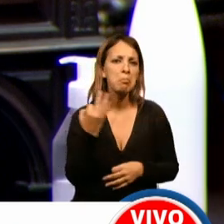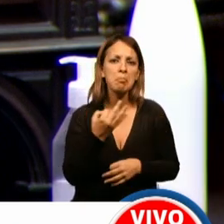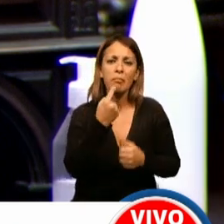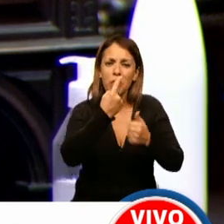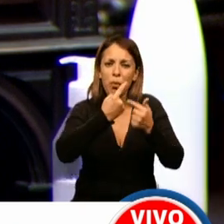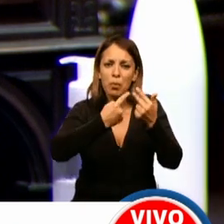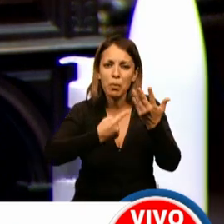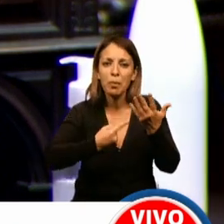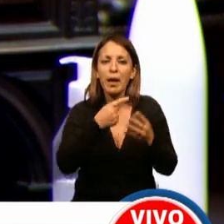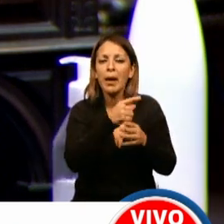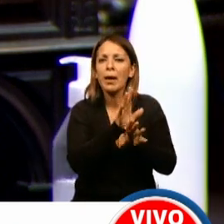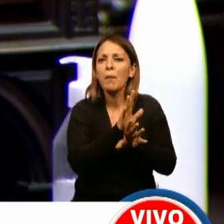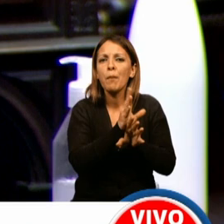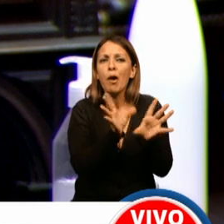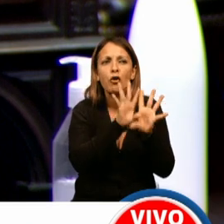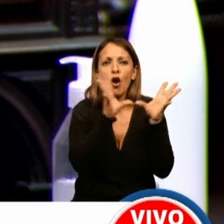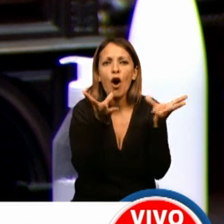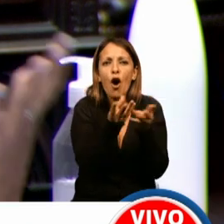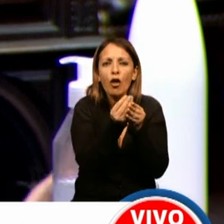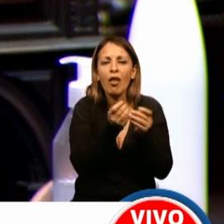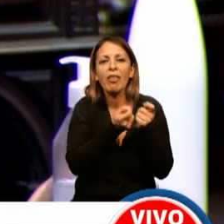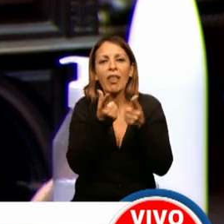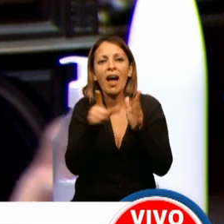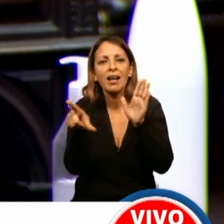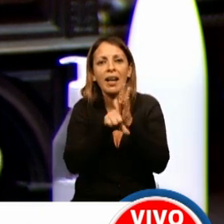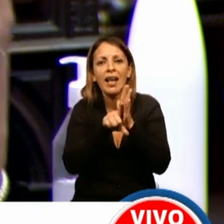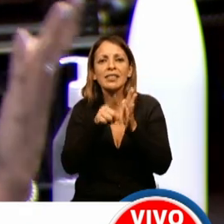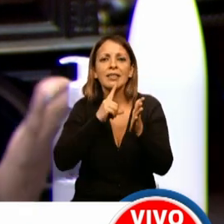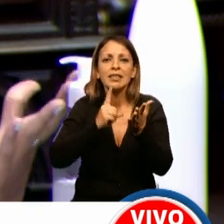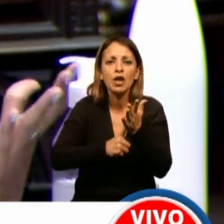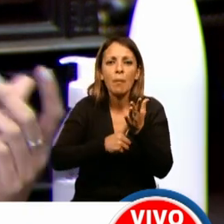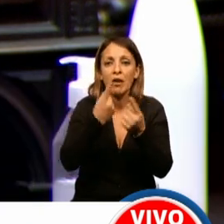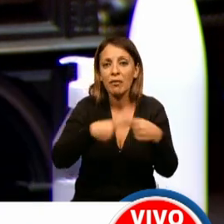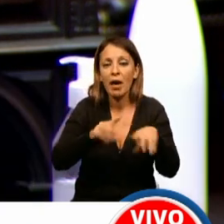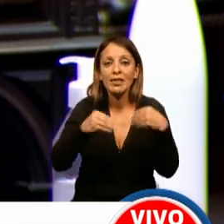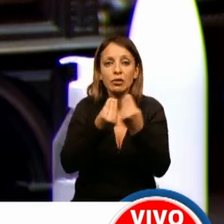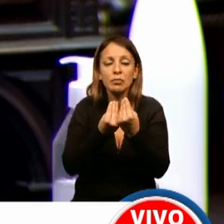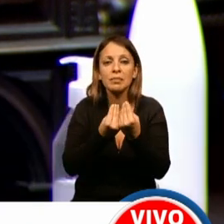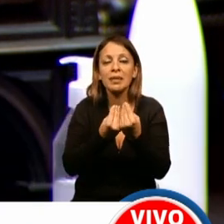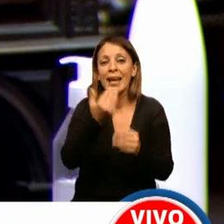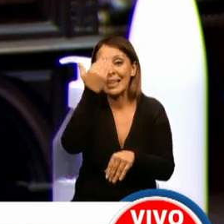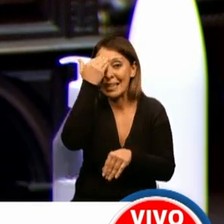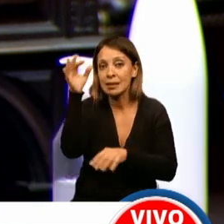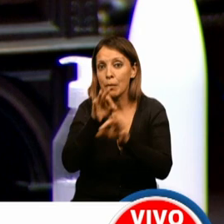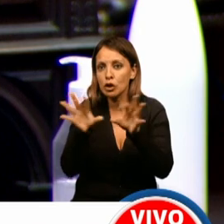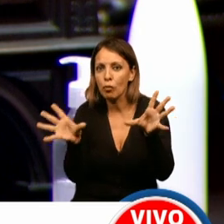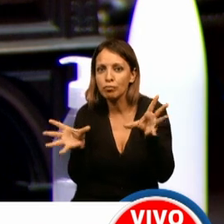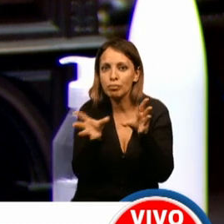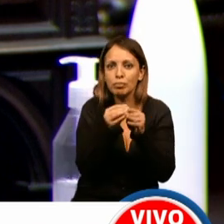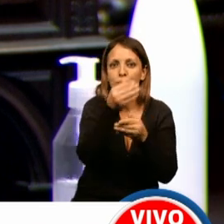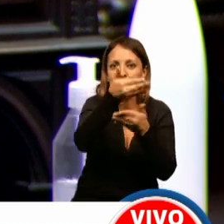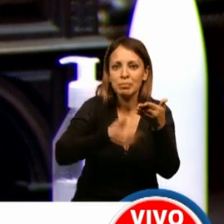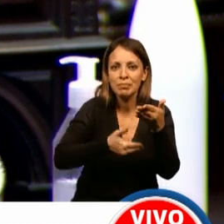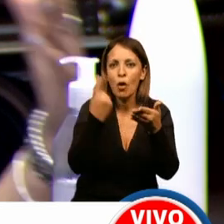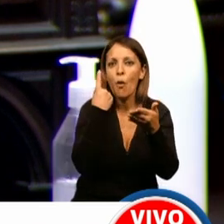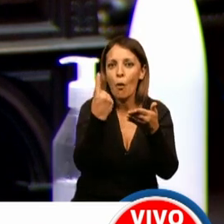es el valor agregado que hace que las leyes y que estos dictámenes de 15 proyectos en un dictamen cada uno pueda